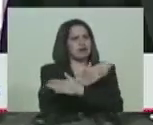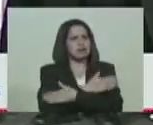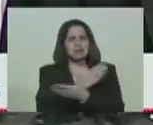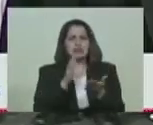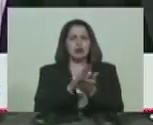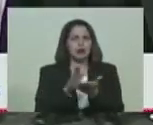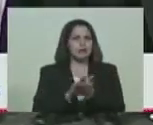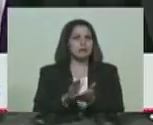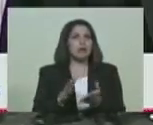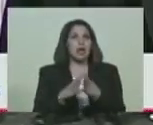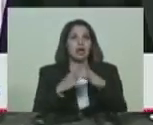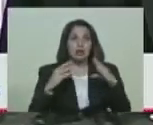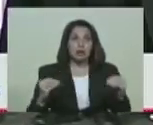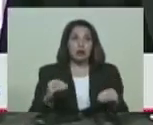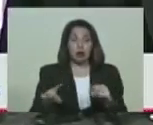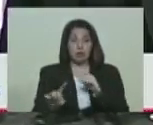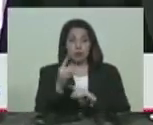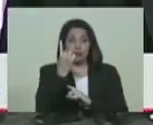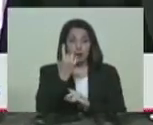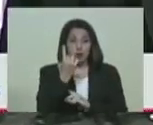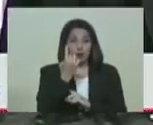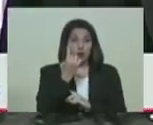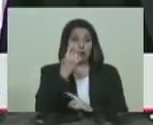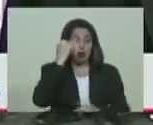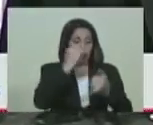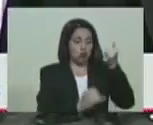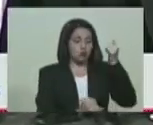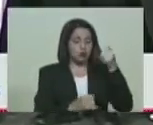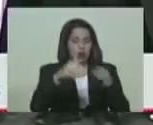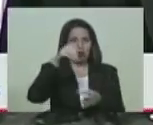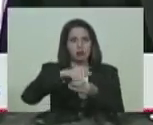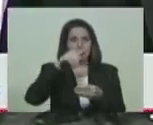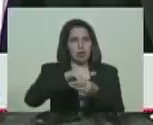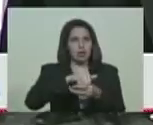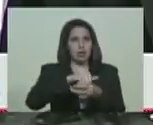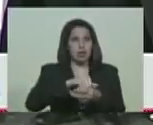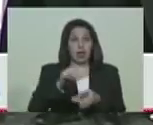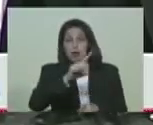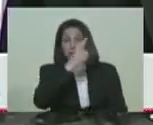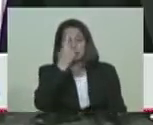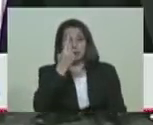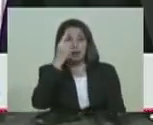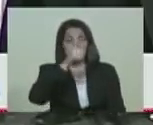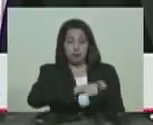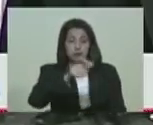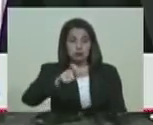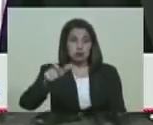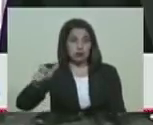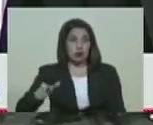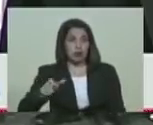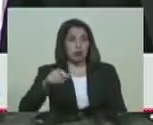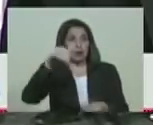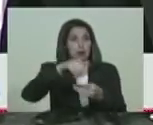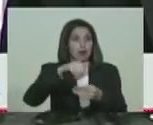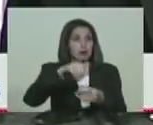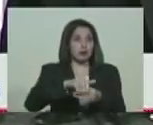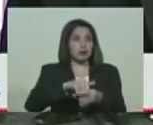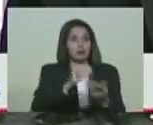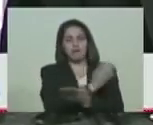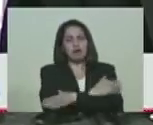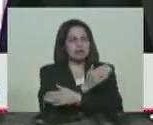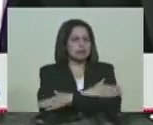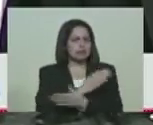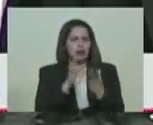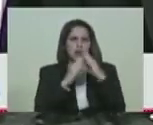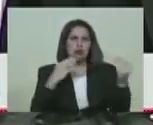también. Al primero y al último de los votantes, a la primera y a la última de las votantes, mis